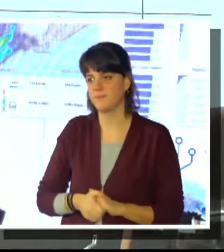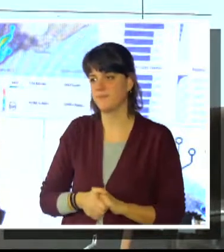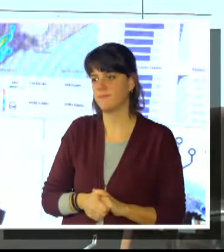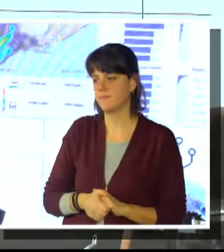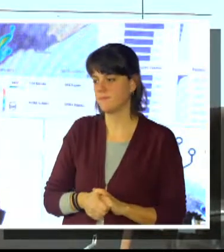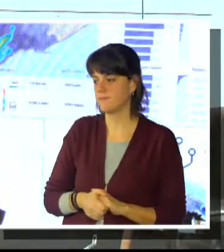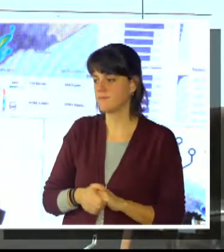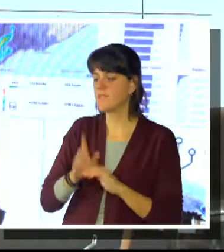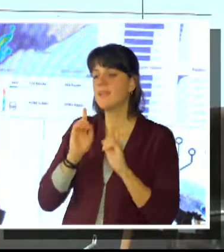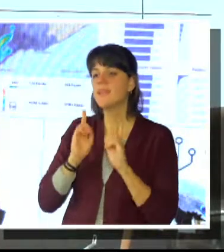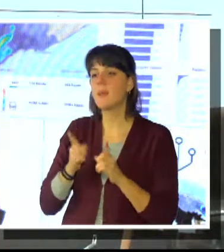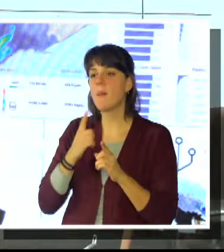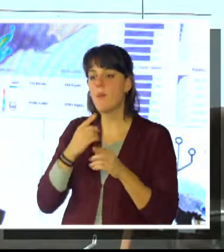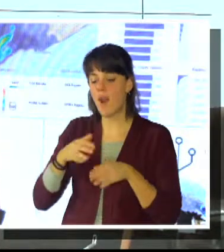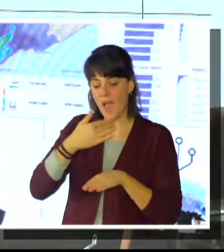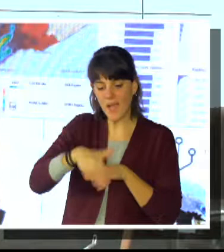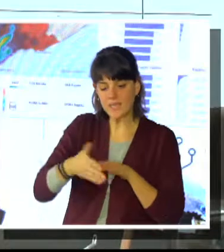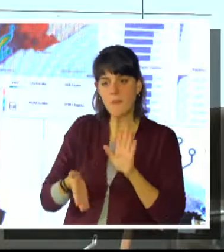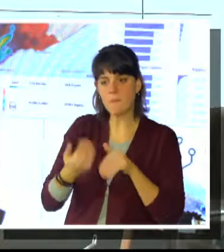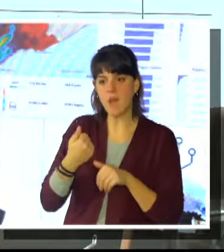¿Se pasó?